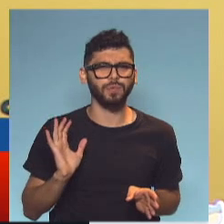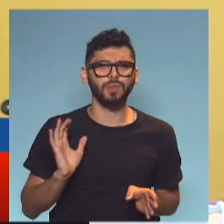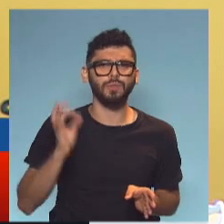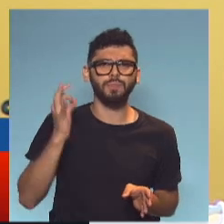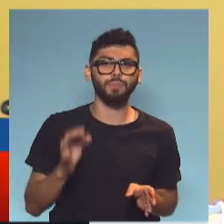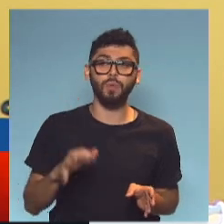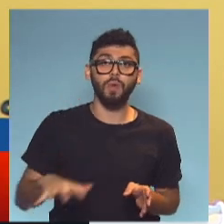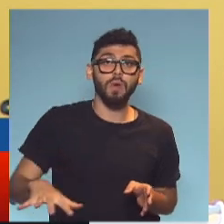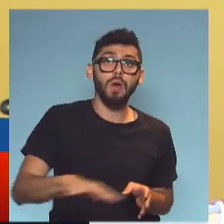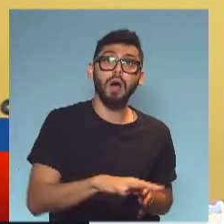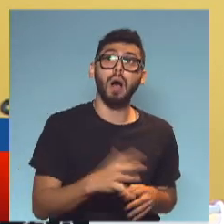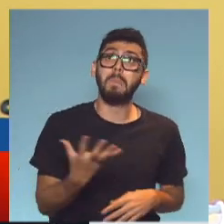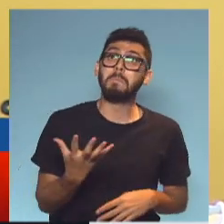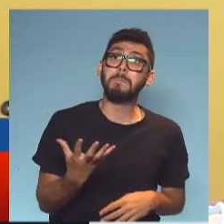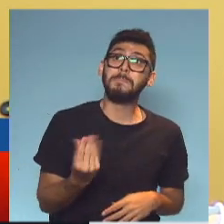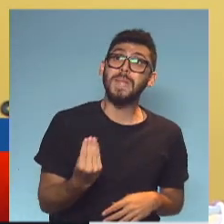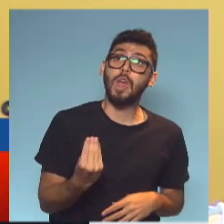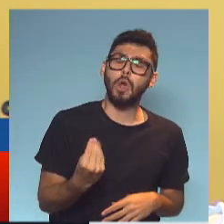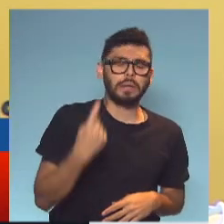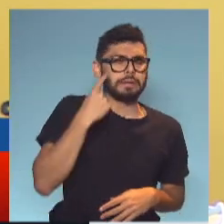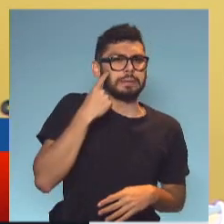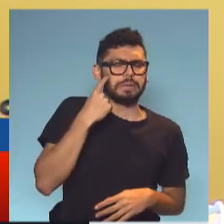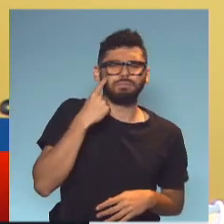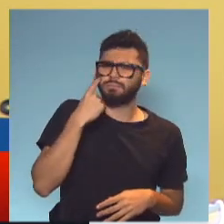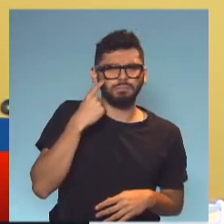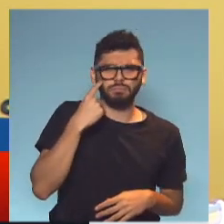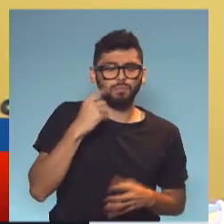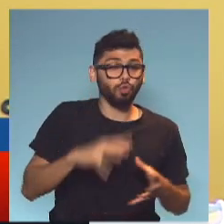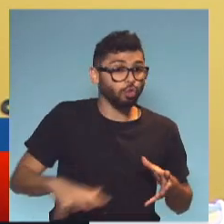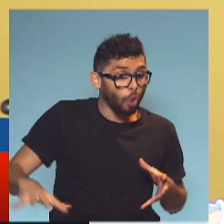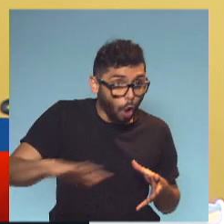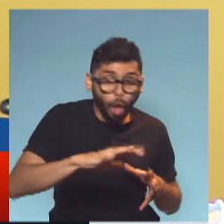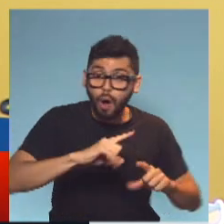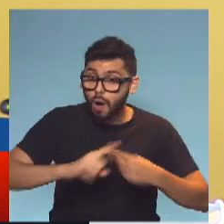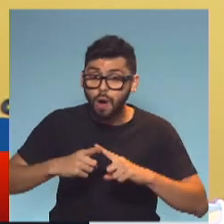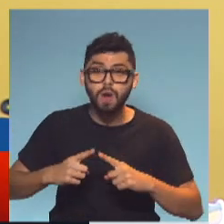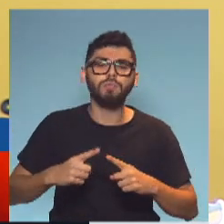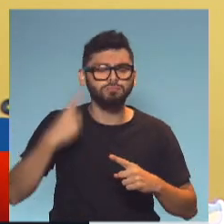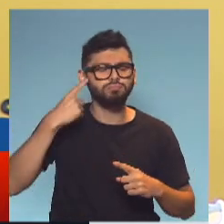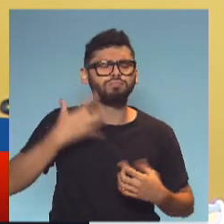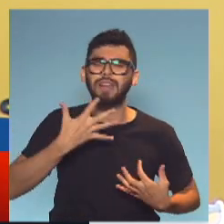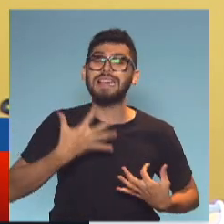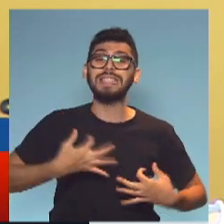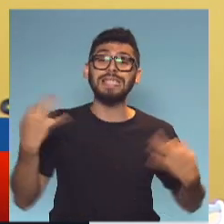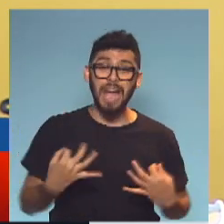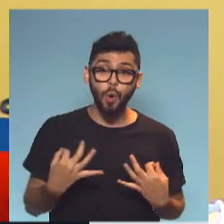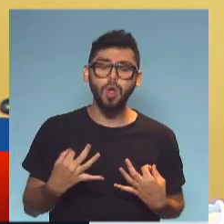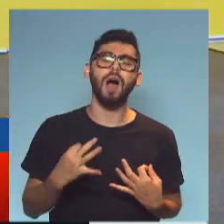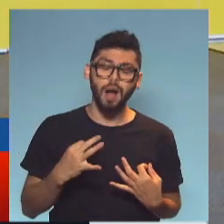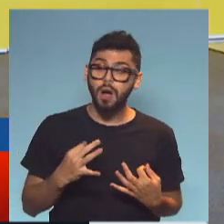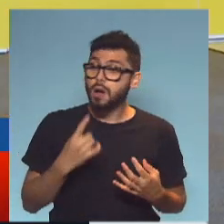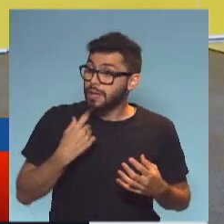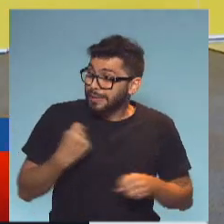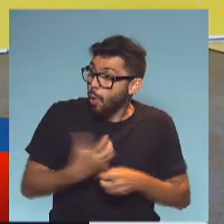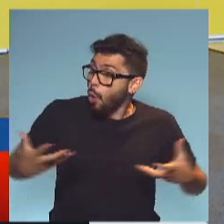nos va a hacer cambiar nuestras costumbres, es la acción colectiva, es tener un camino común y la convicción de que trabajando juntos vamos